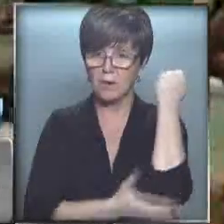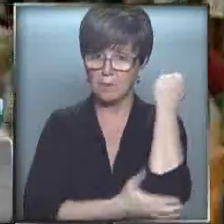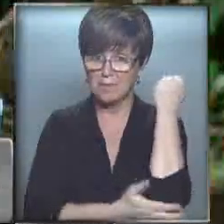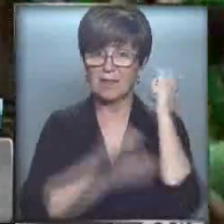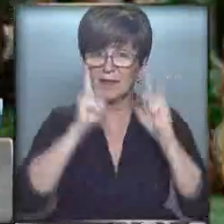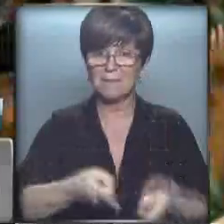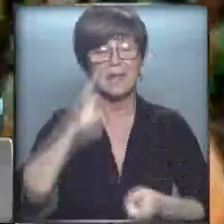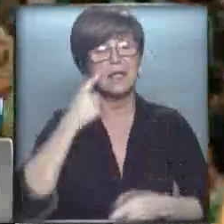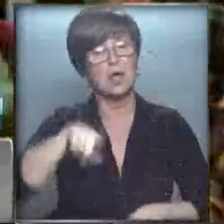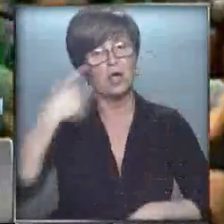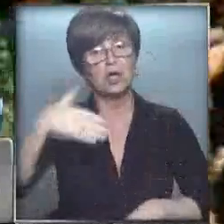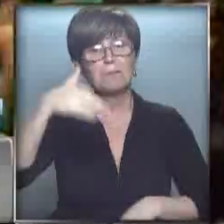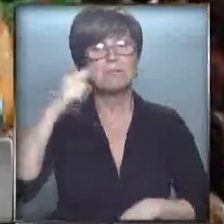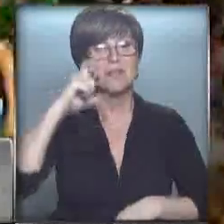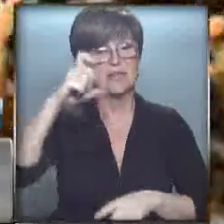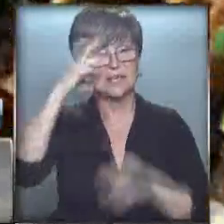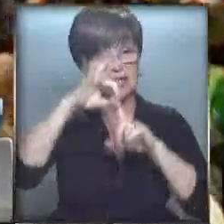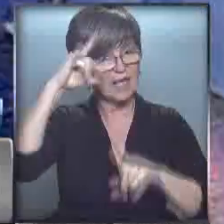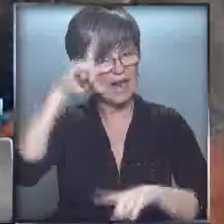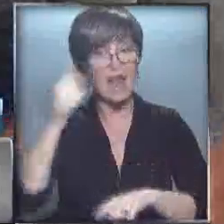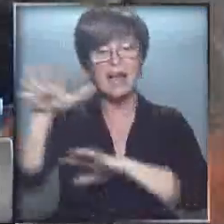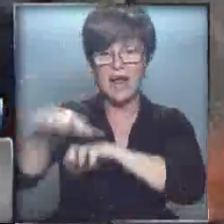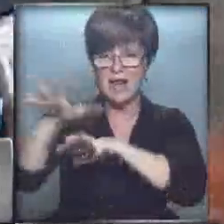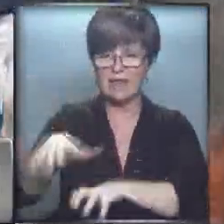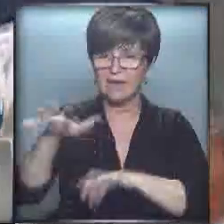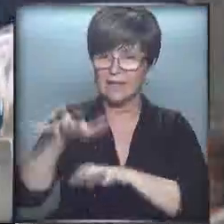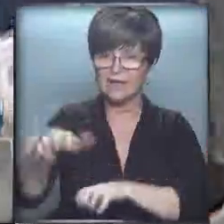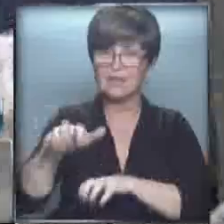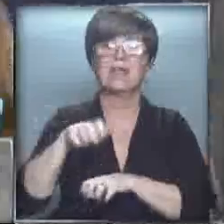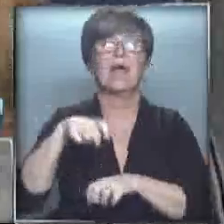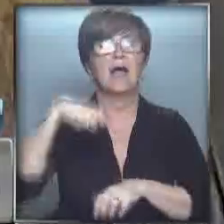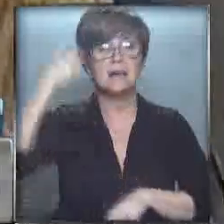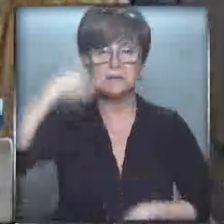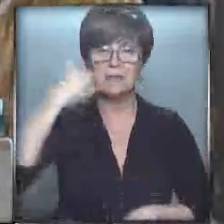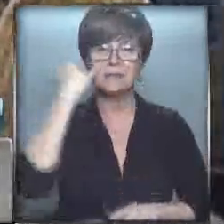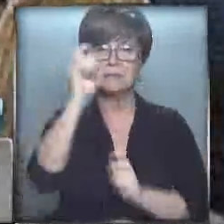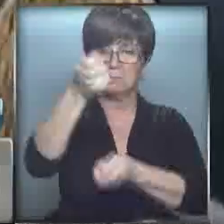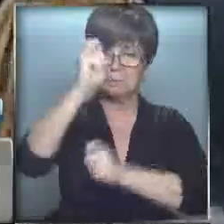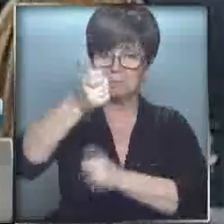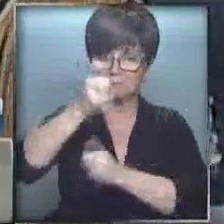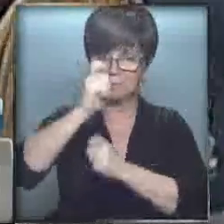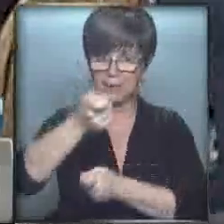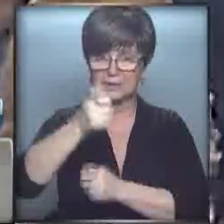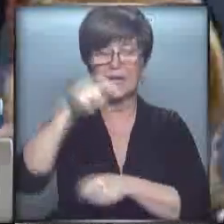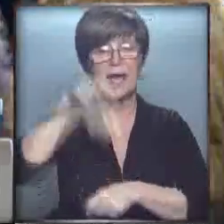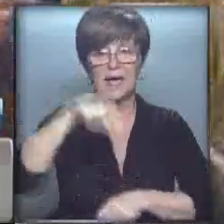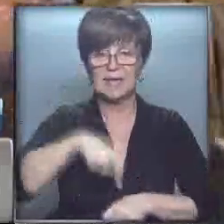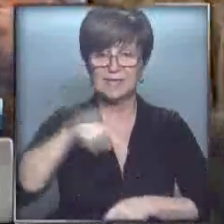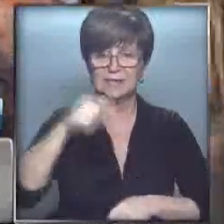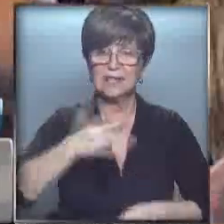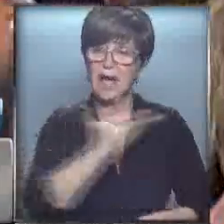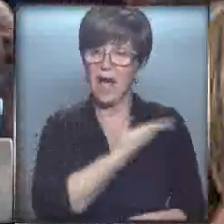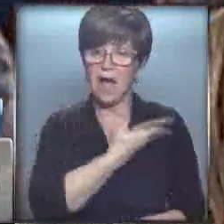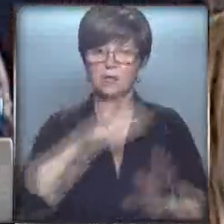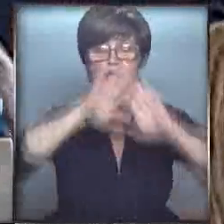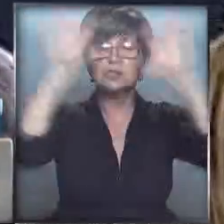Carlos Casamiquela como ministro de Agricultura, Ganadería y Pesca. Este acto allí en el Salón Blanco,